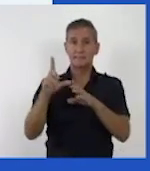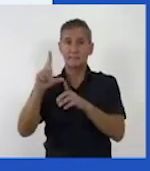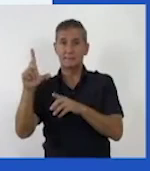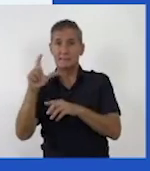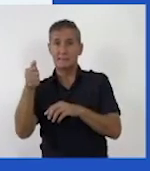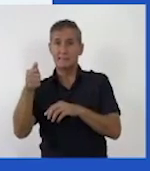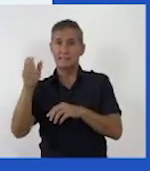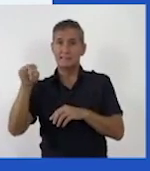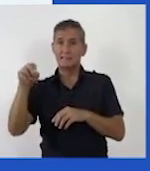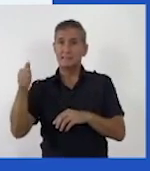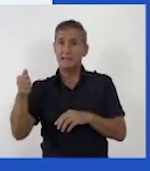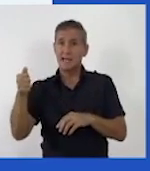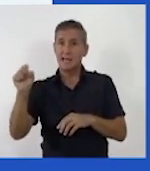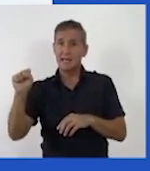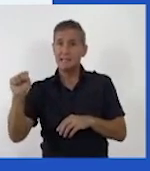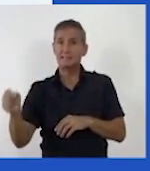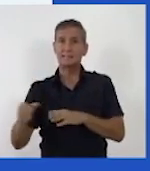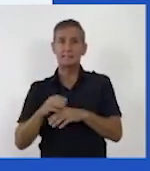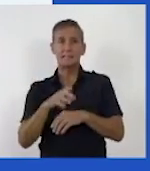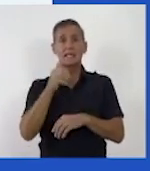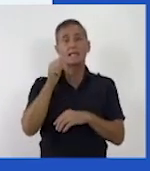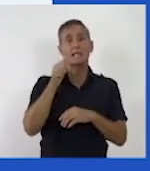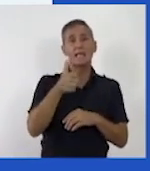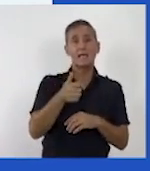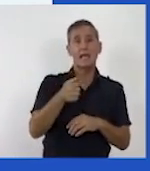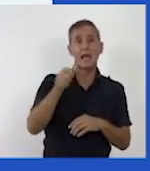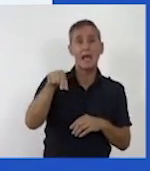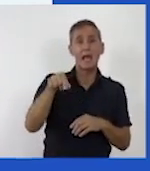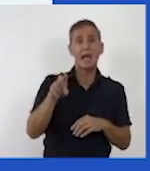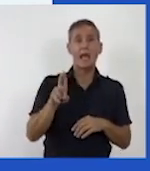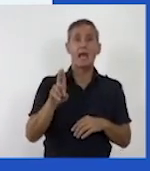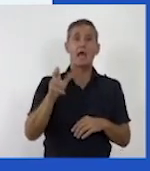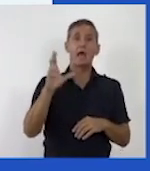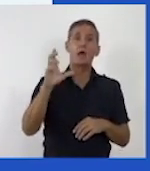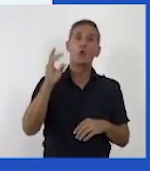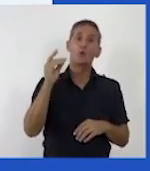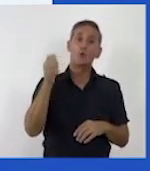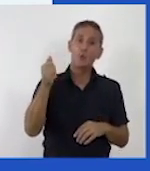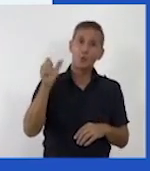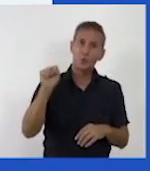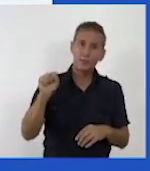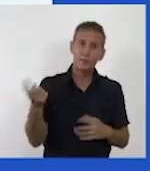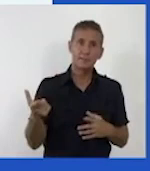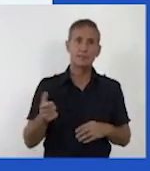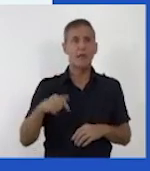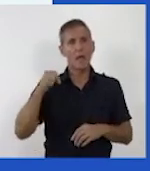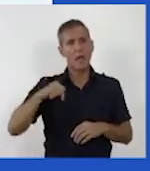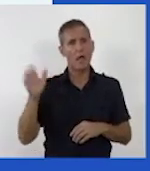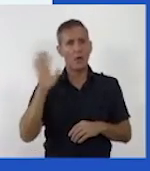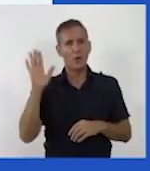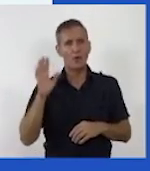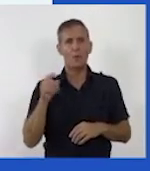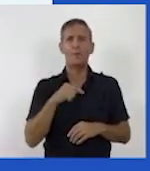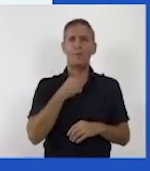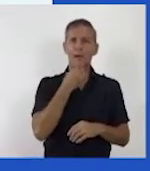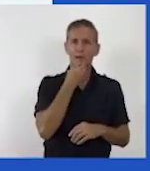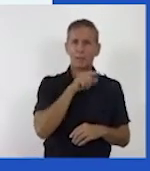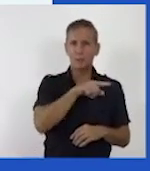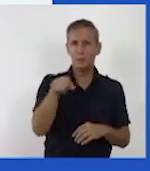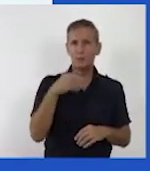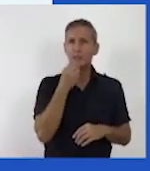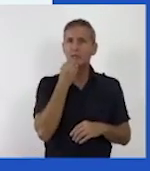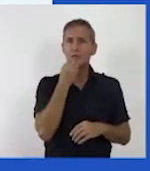y con estas actividades nos estamos casi despidiendo para que ustedes puedan